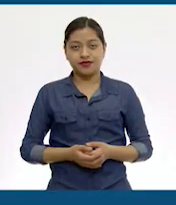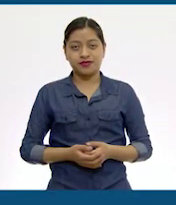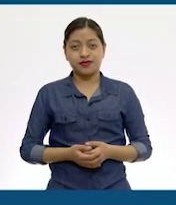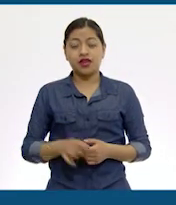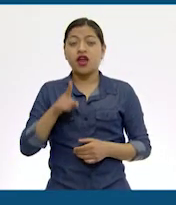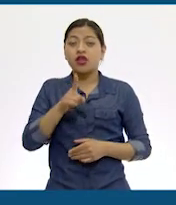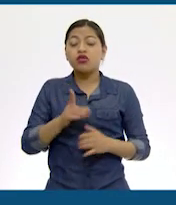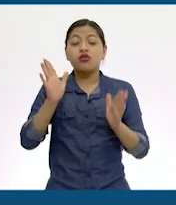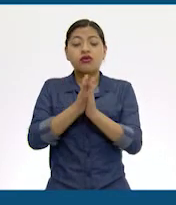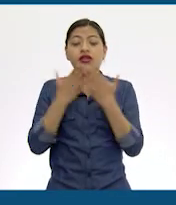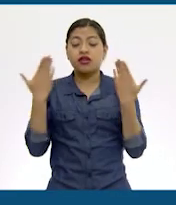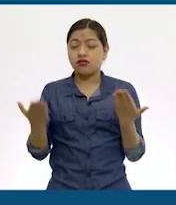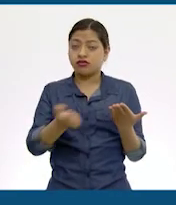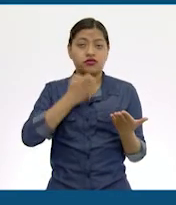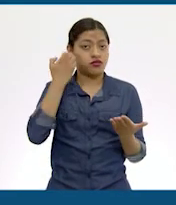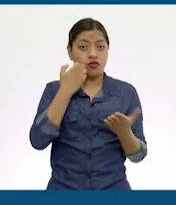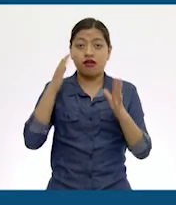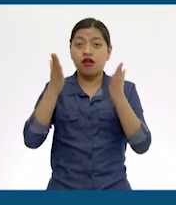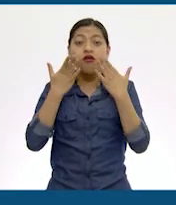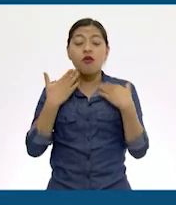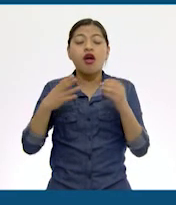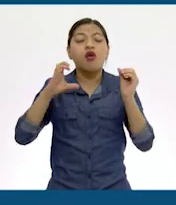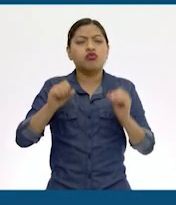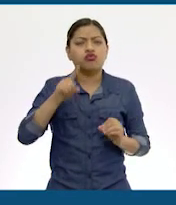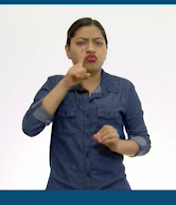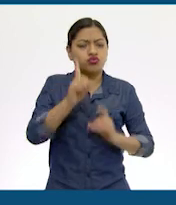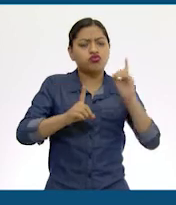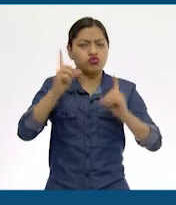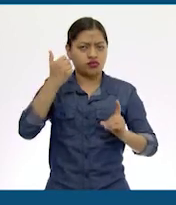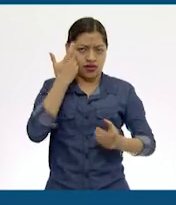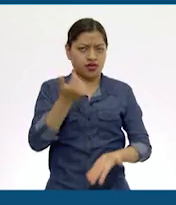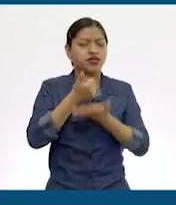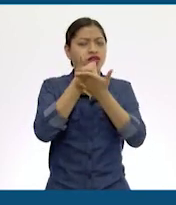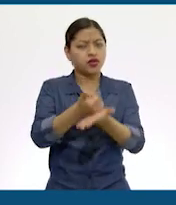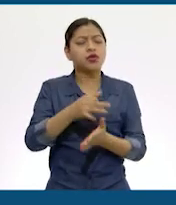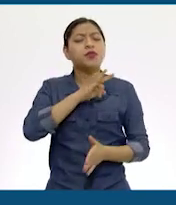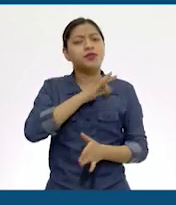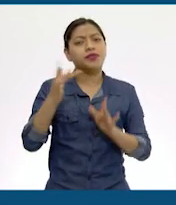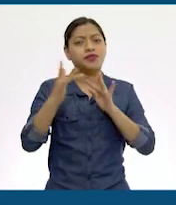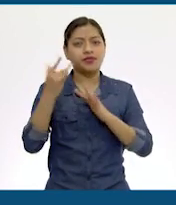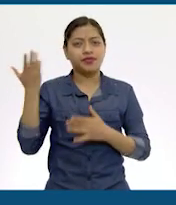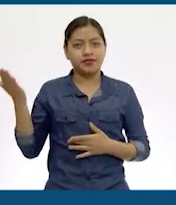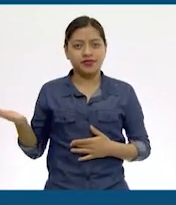Si no tienes el libro de texto o necesitas ayuda para responder tus dudas, contáctanos.